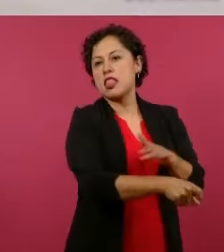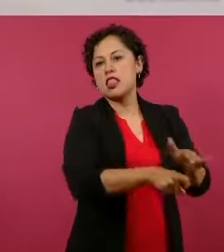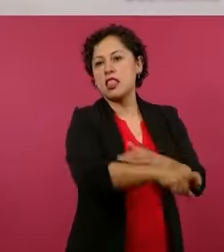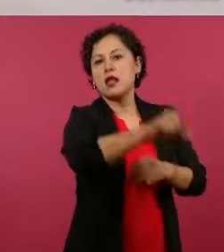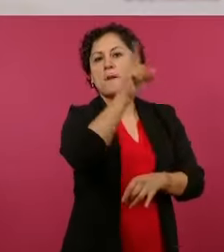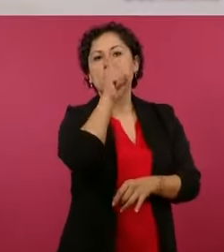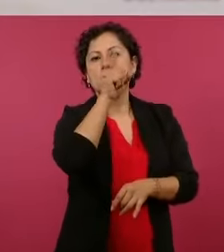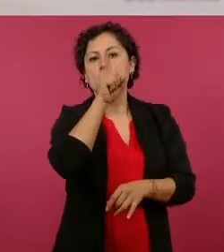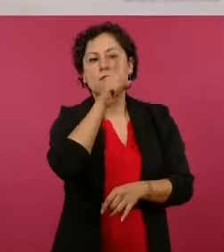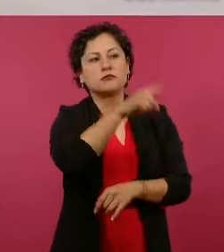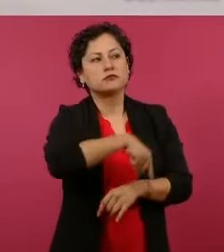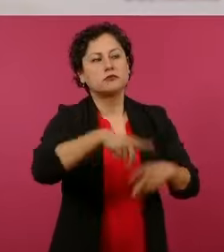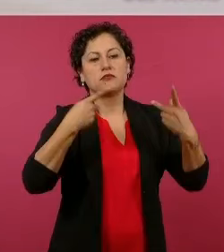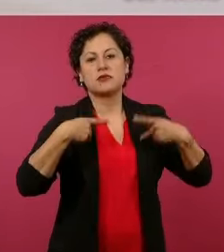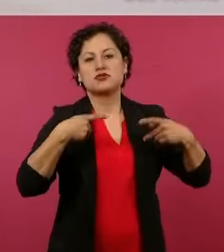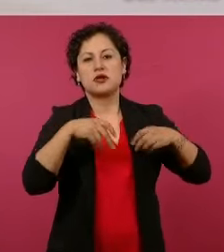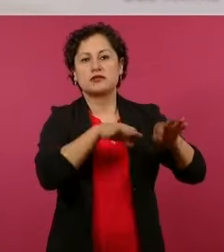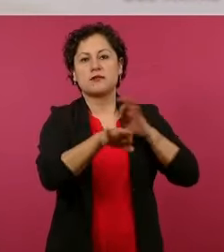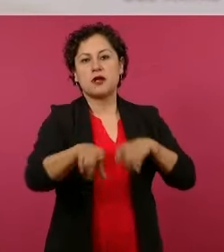públicos